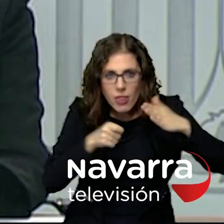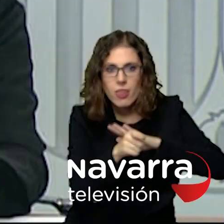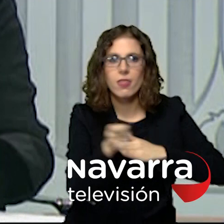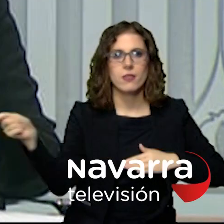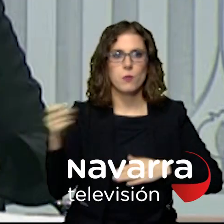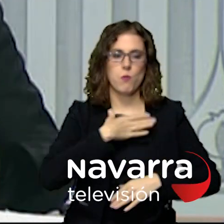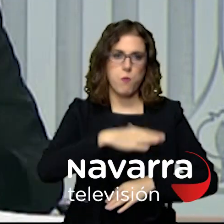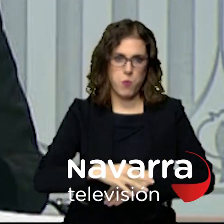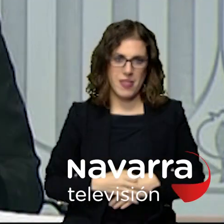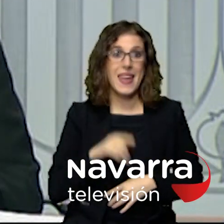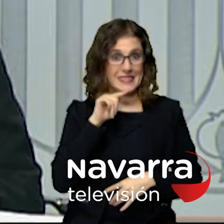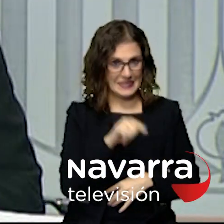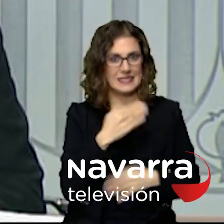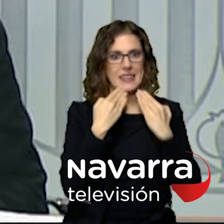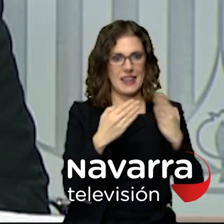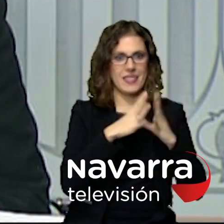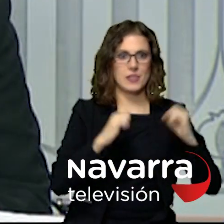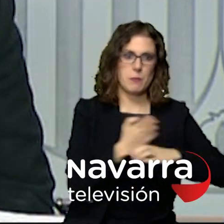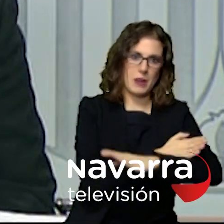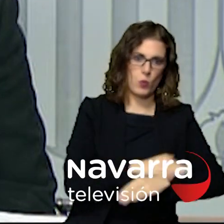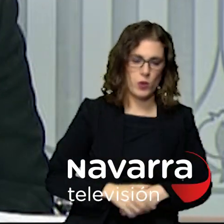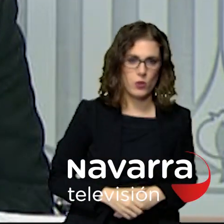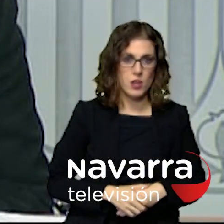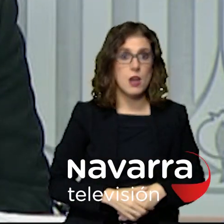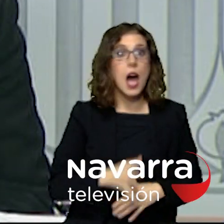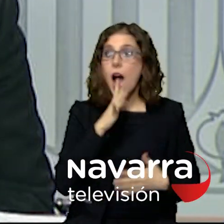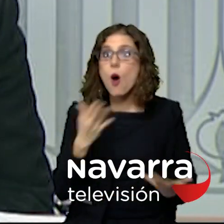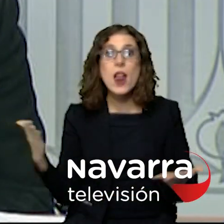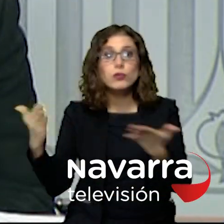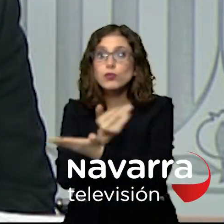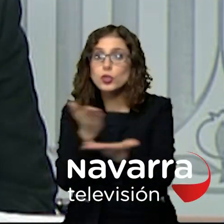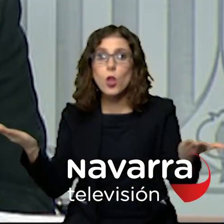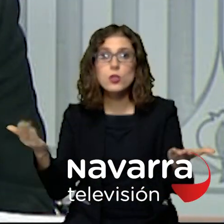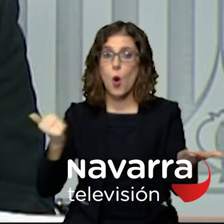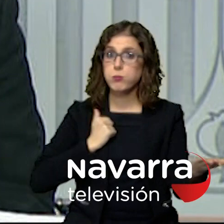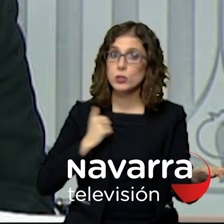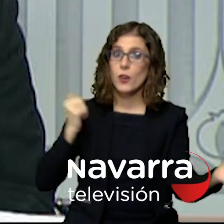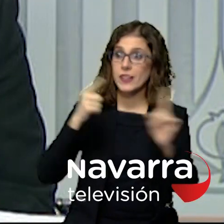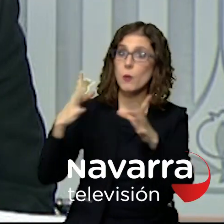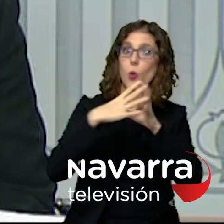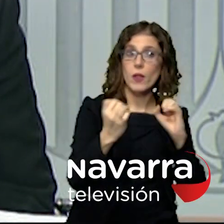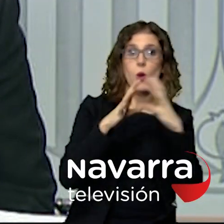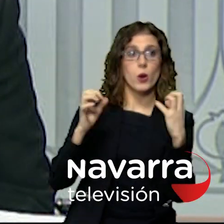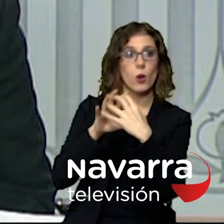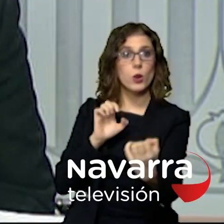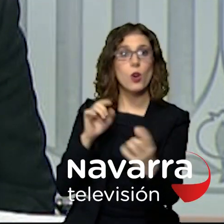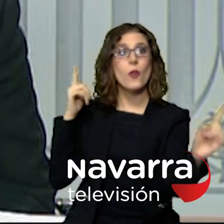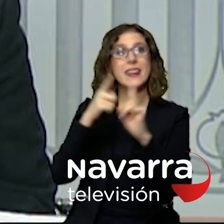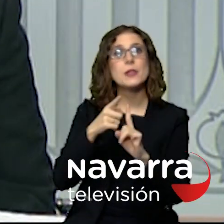oportunidad, todos, de llegar a acuerdos para superar la crisis territorial en Cataluña.